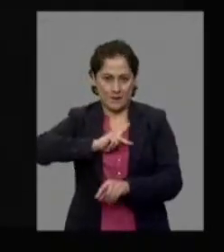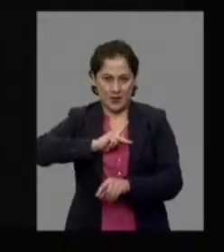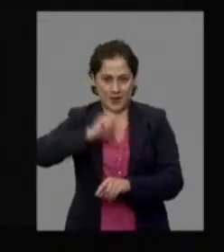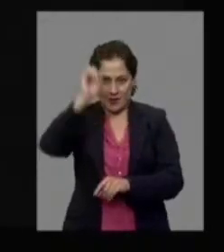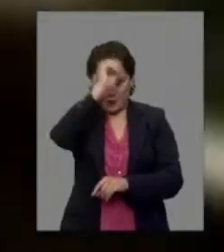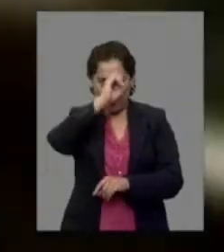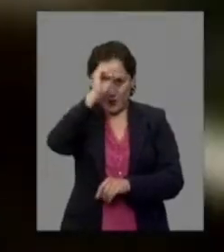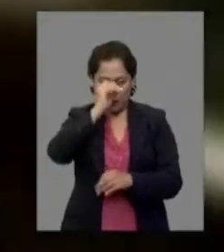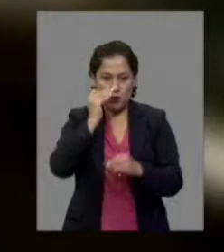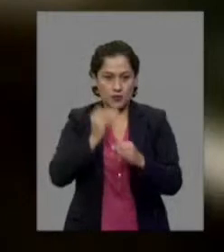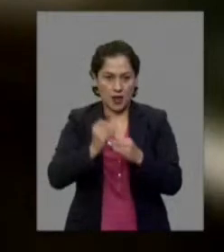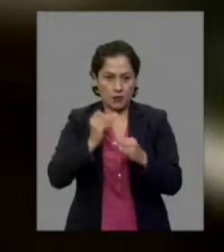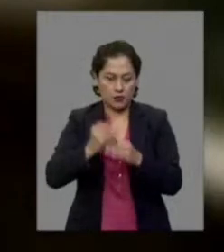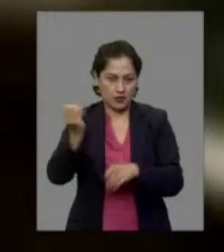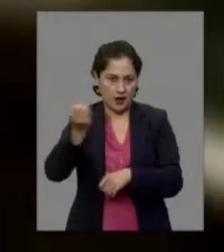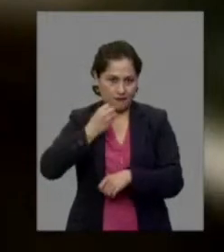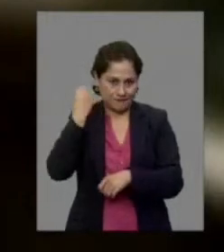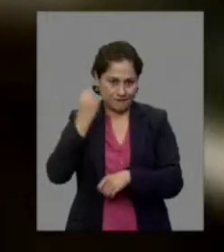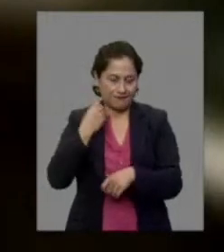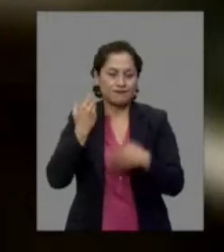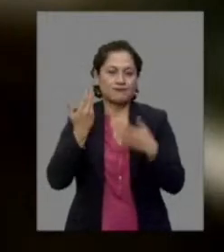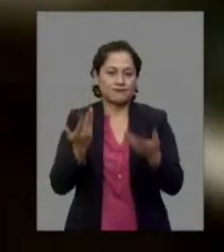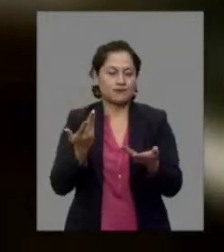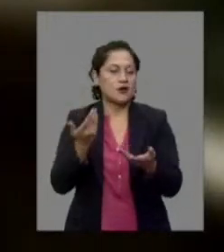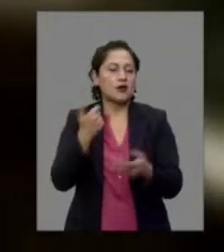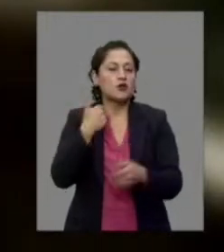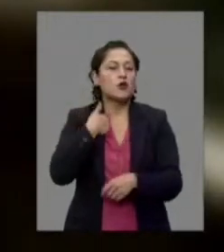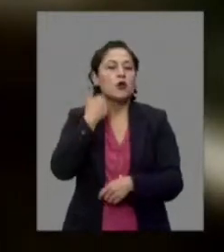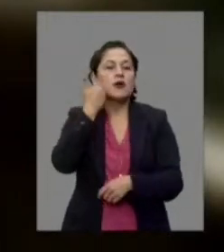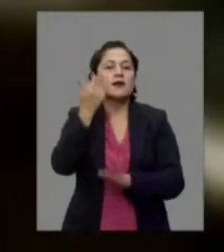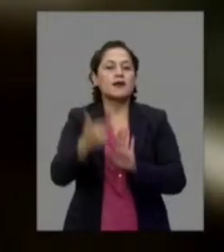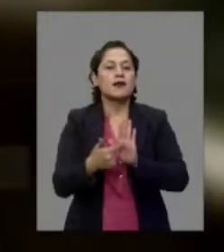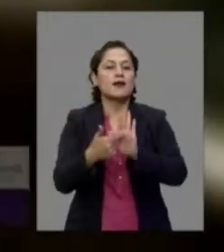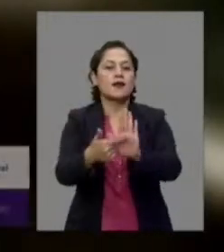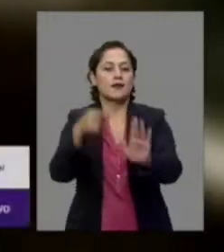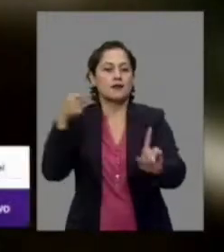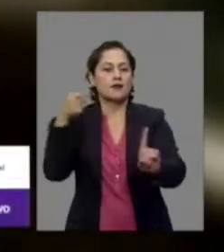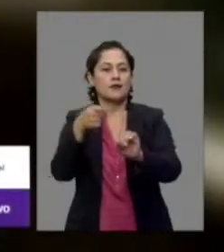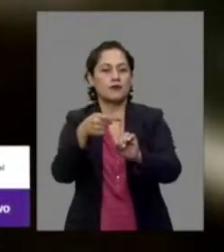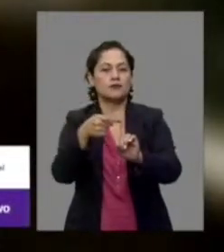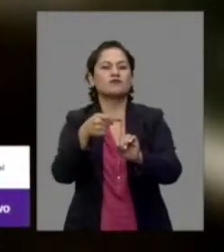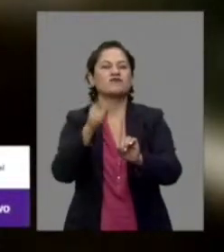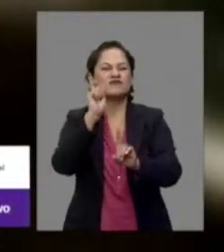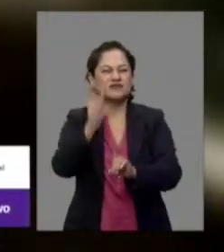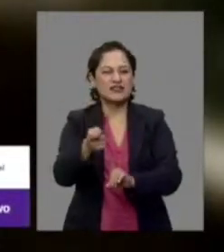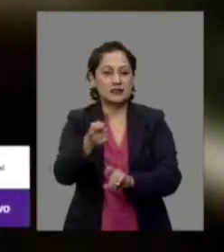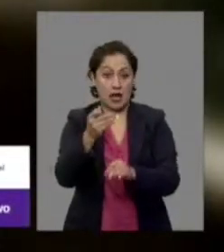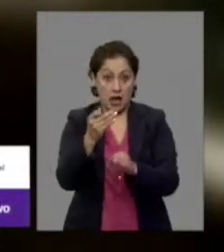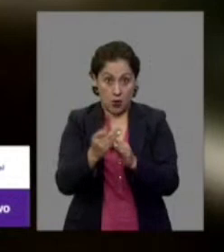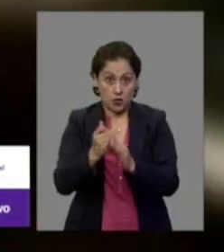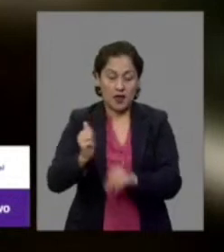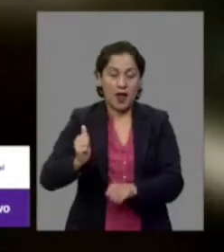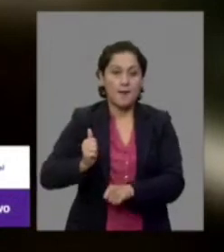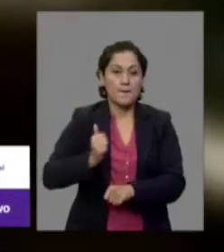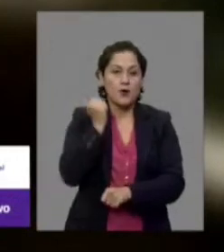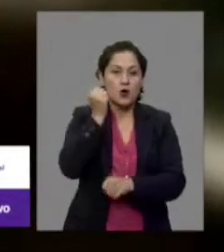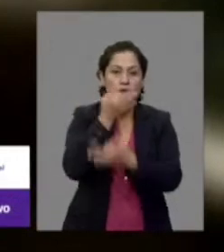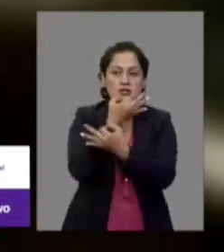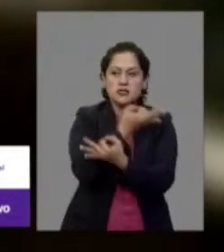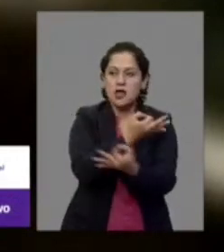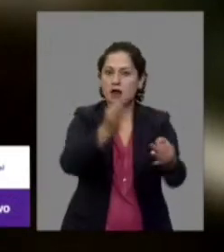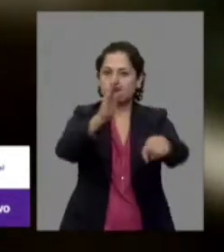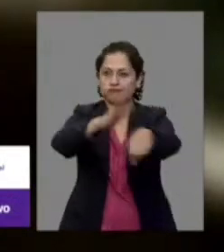evento señalando y mandando un mensaje a la sociedad a la que